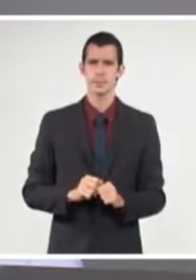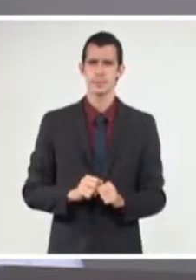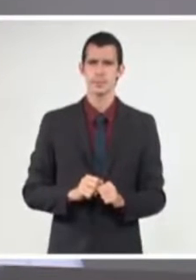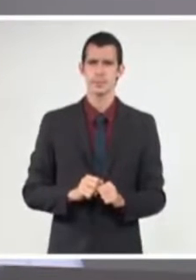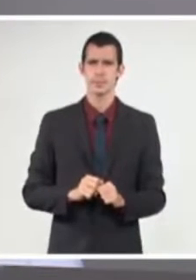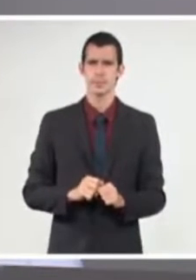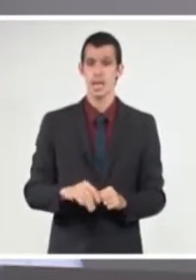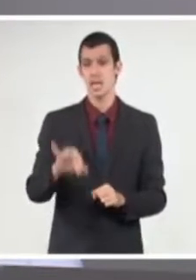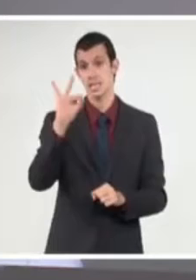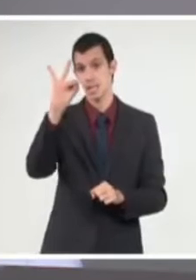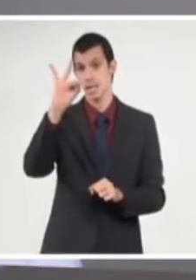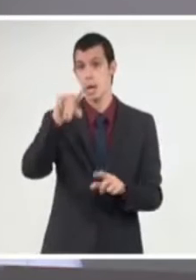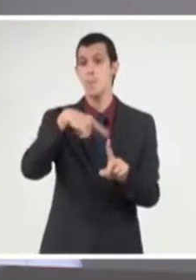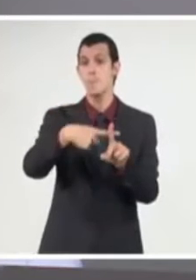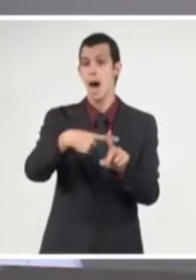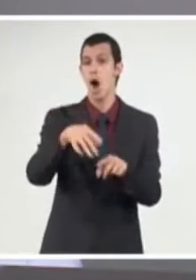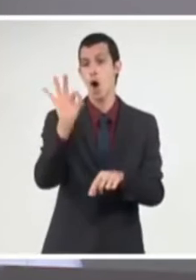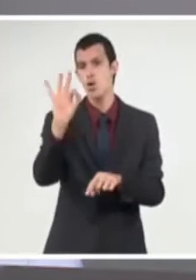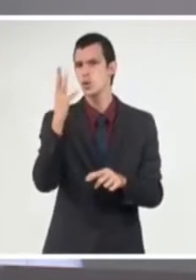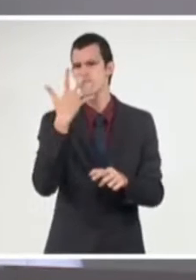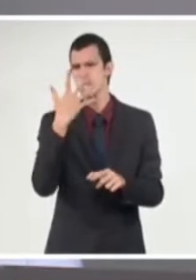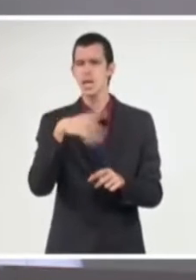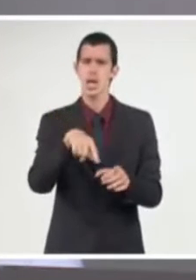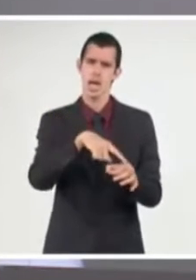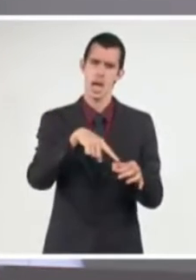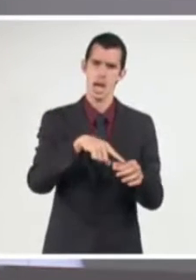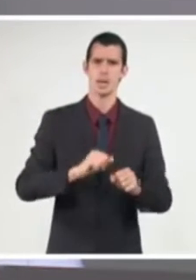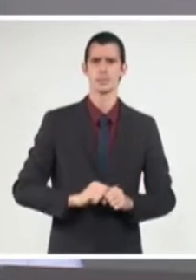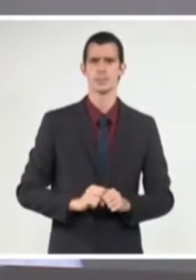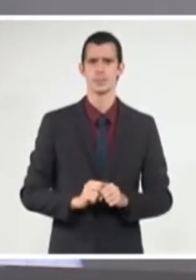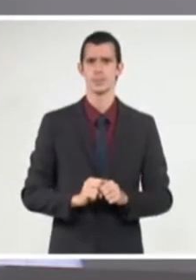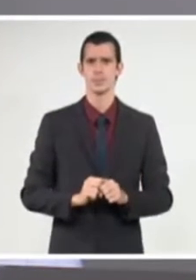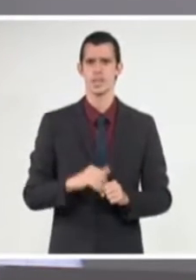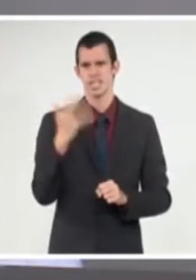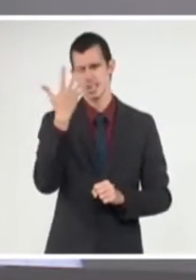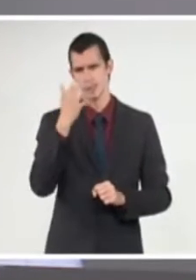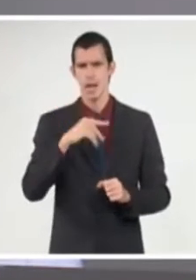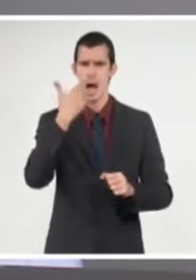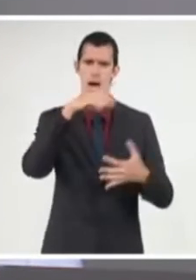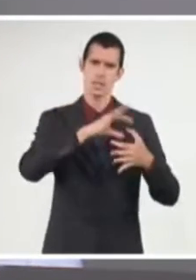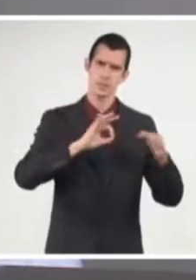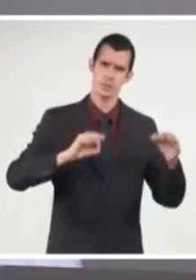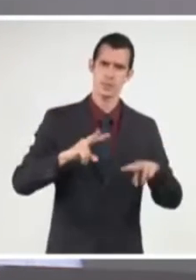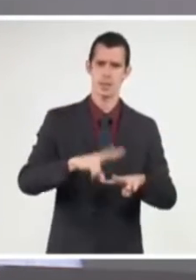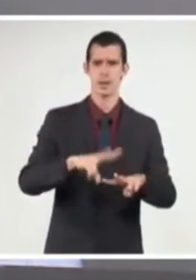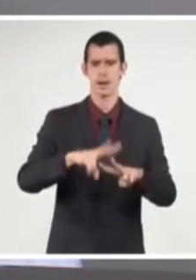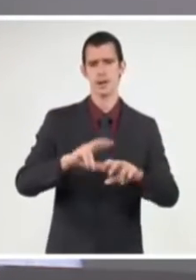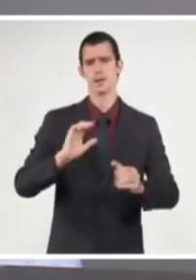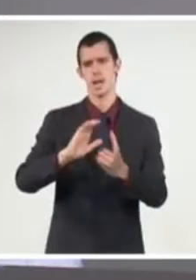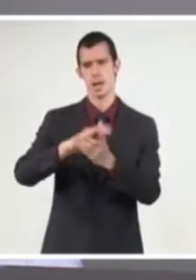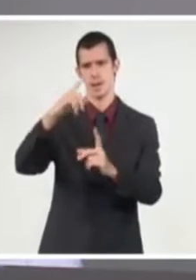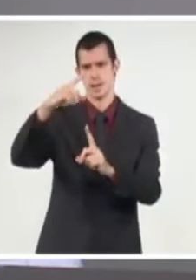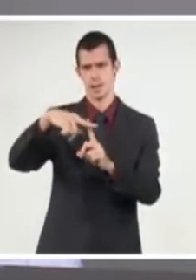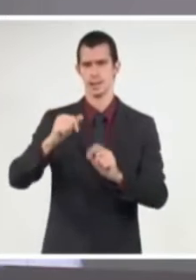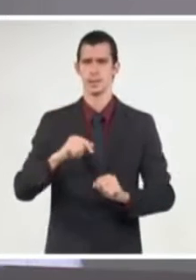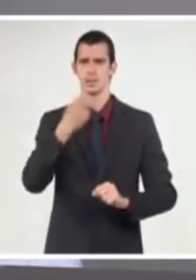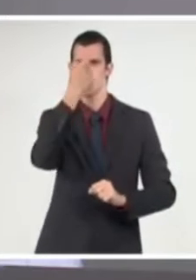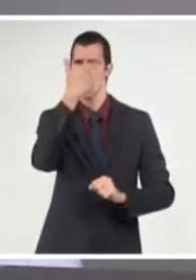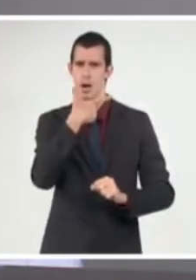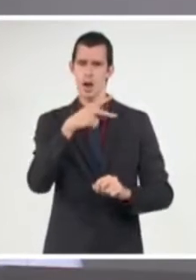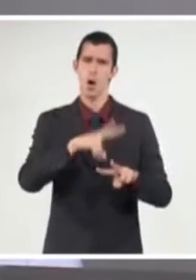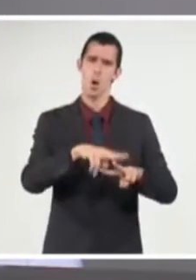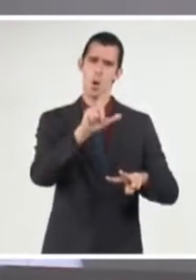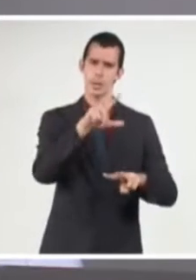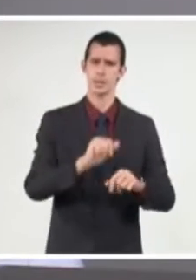Estas provincias son Artemisa, La Habana, Matanzas, Ciego de Ávila, Holguín,